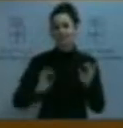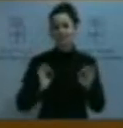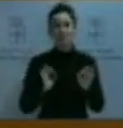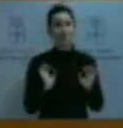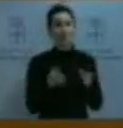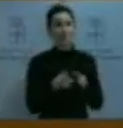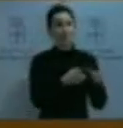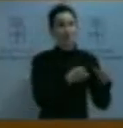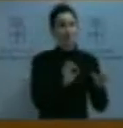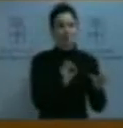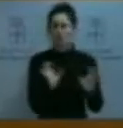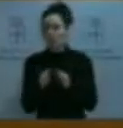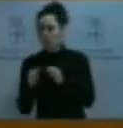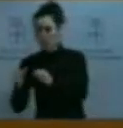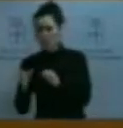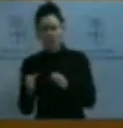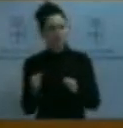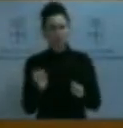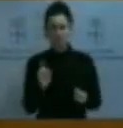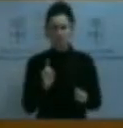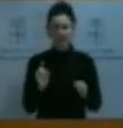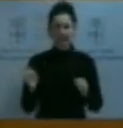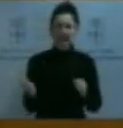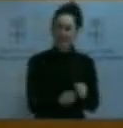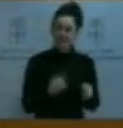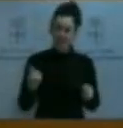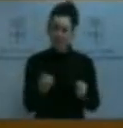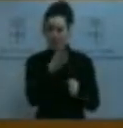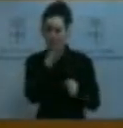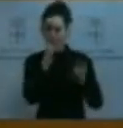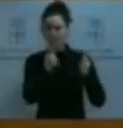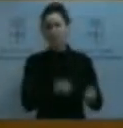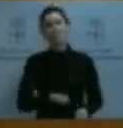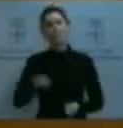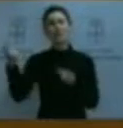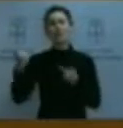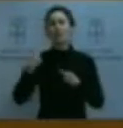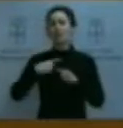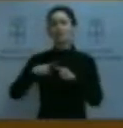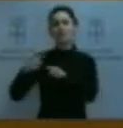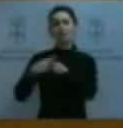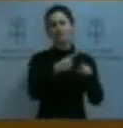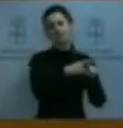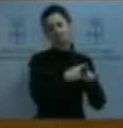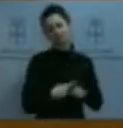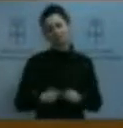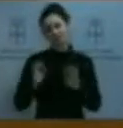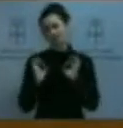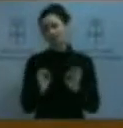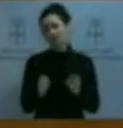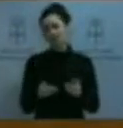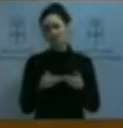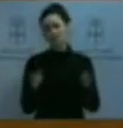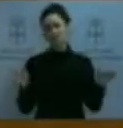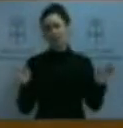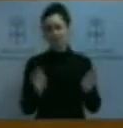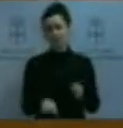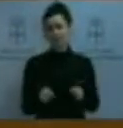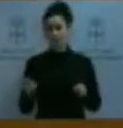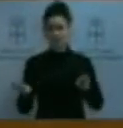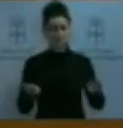la composición de la inmigración es muy variopinta y abierta. Y en ese sentido creo que